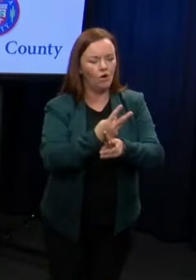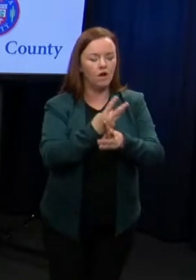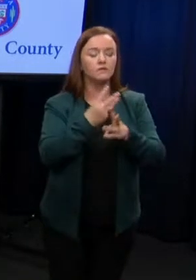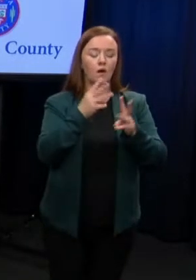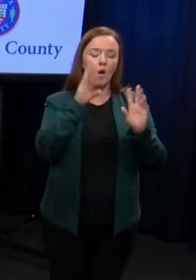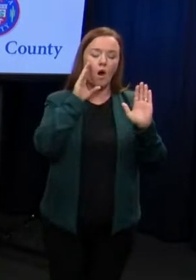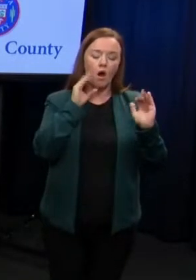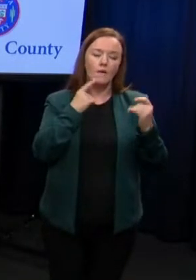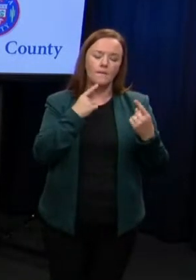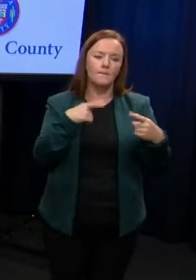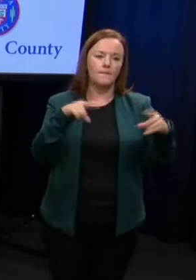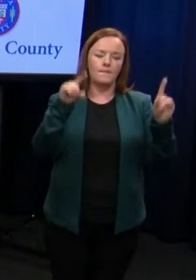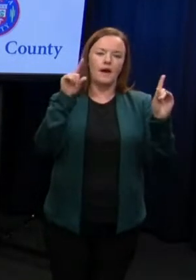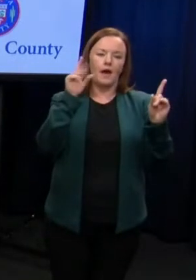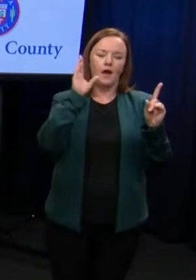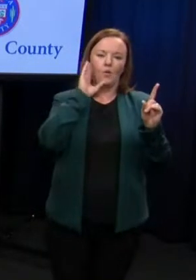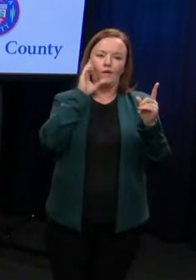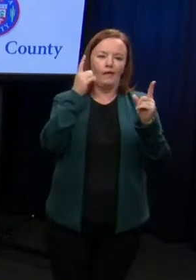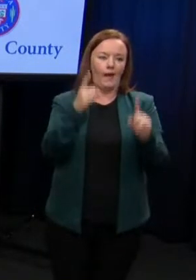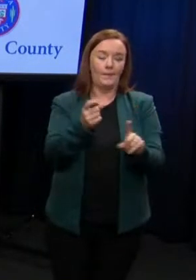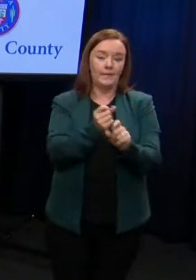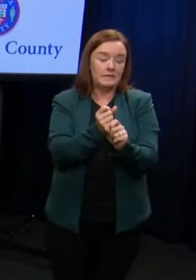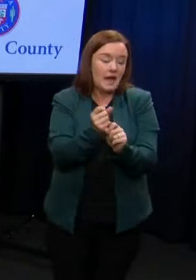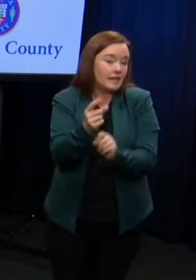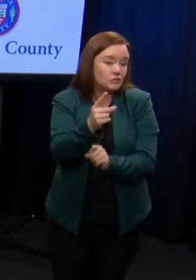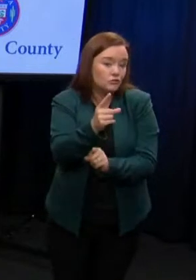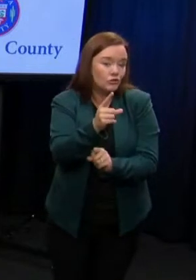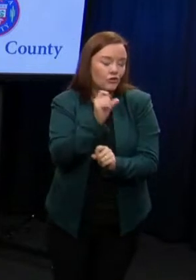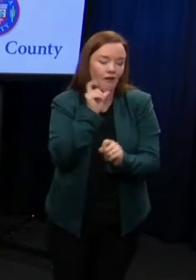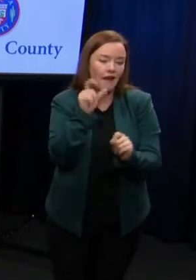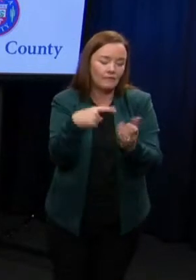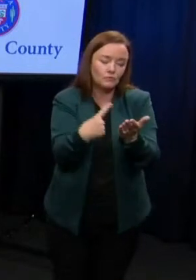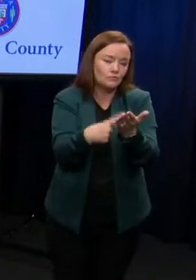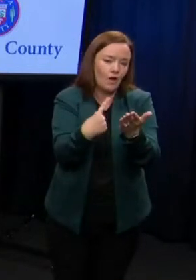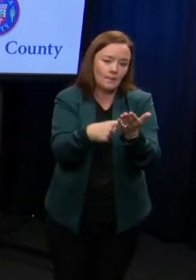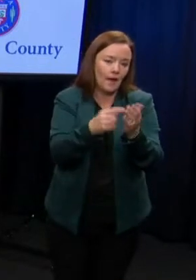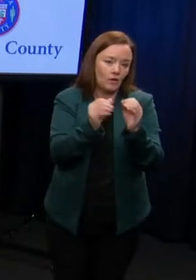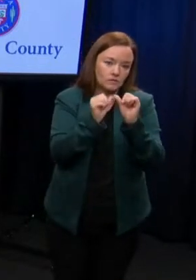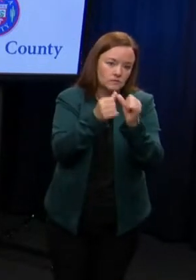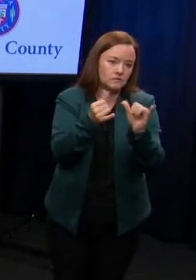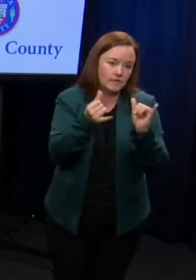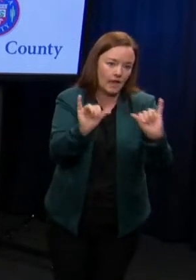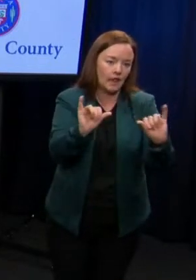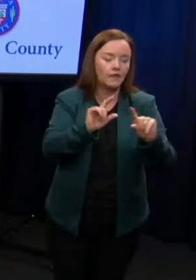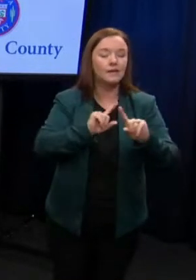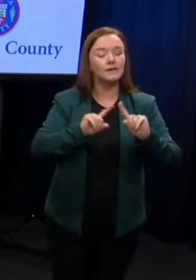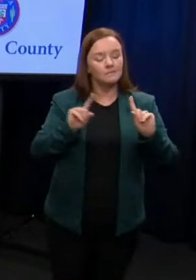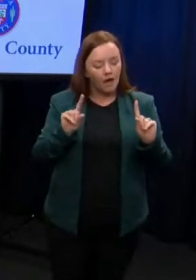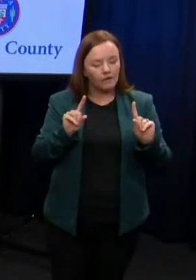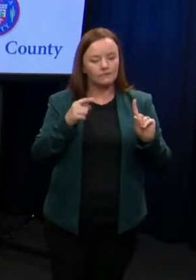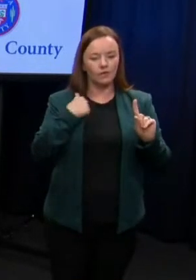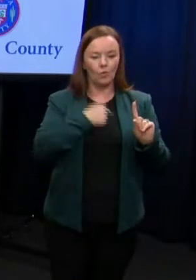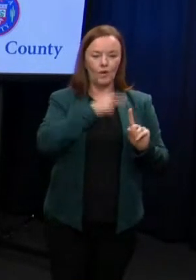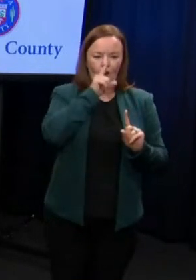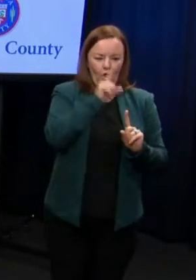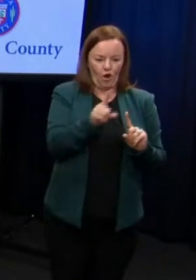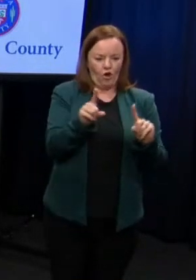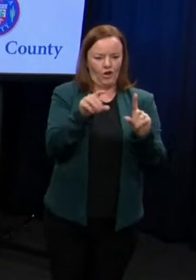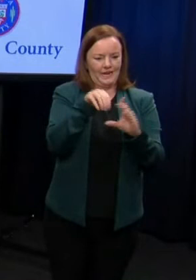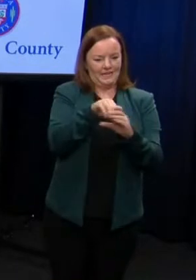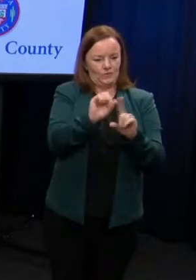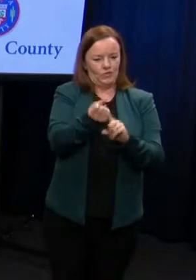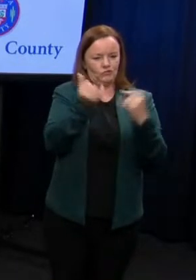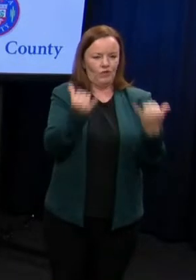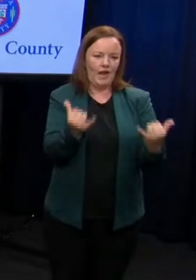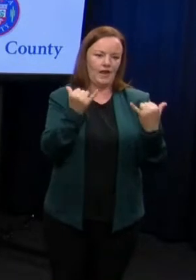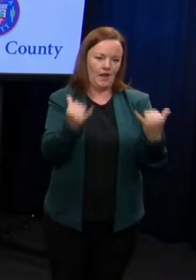where we're not having this discussion next year. But again, as long as we're in this situation, we need everyone to please help us